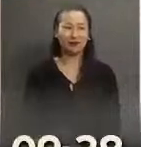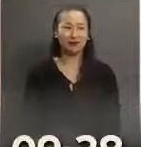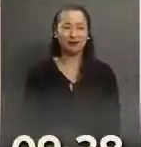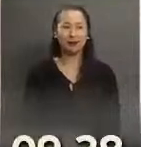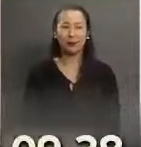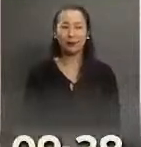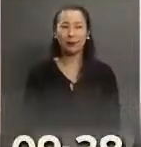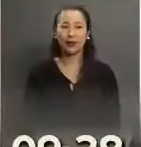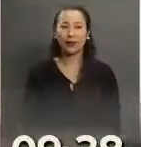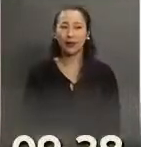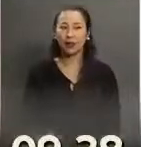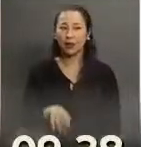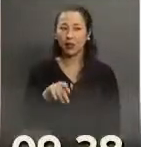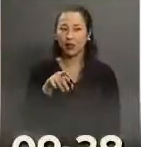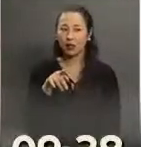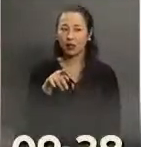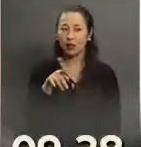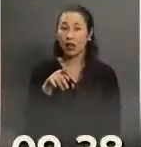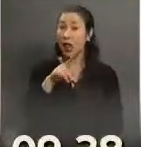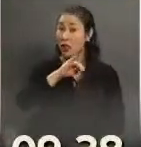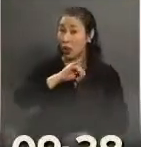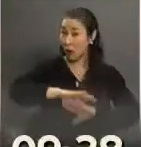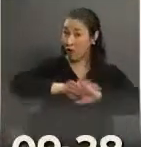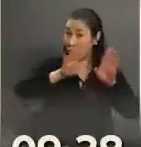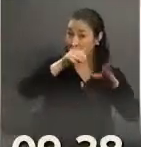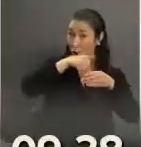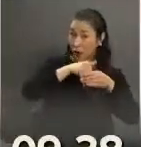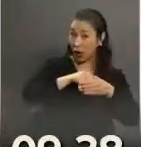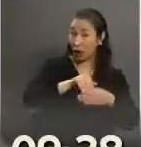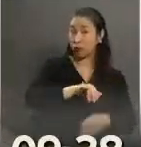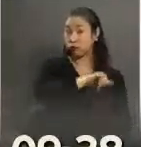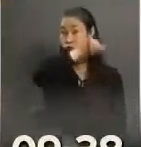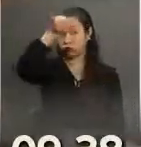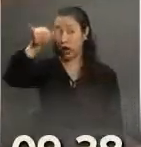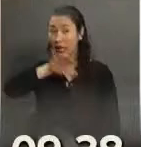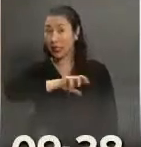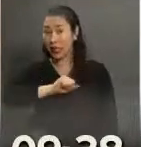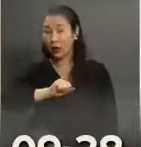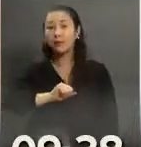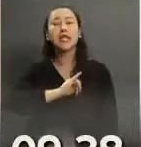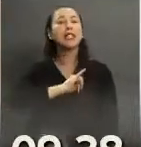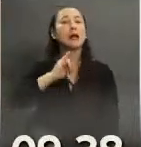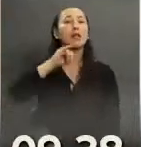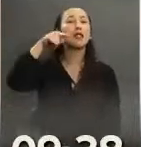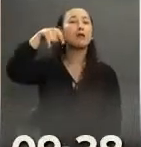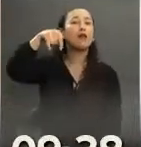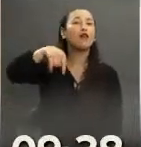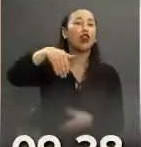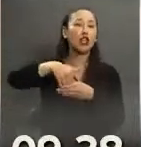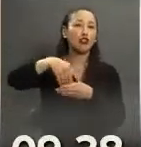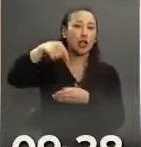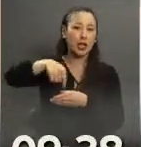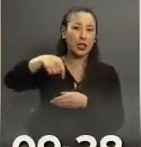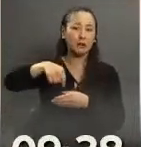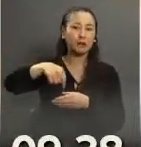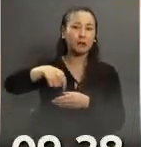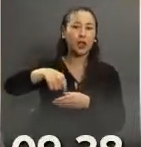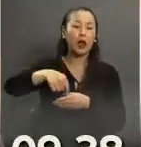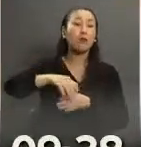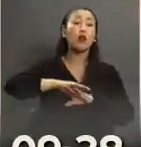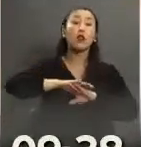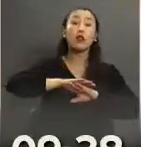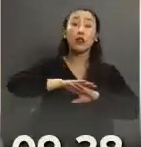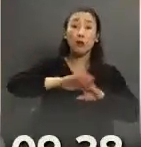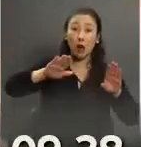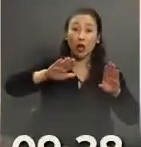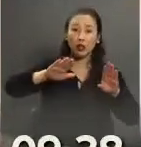Gabriel Boric. ¿Santiago de vuelta? La vuelta es acá siempre, pero voy a Santiago después. Los resultados los